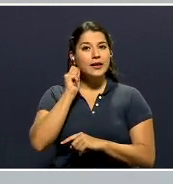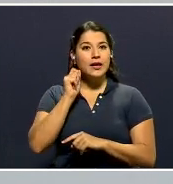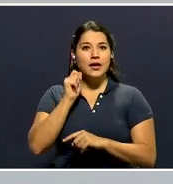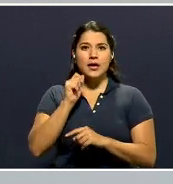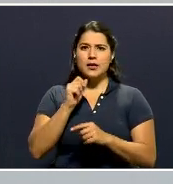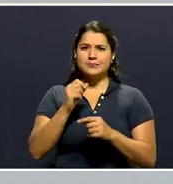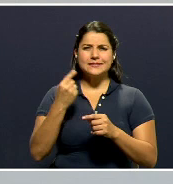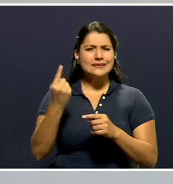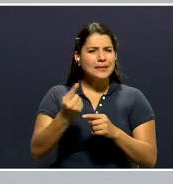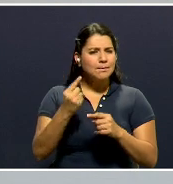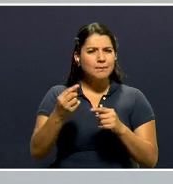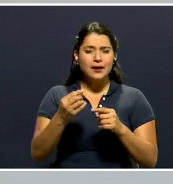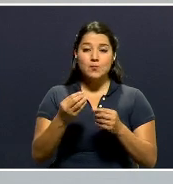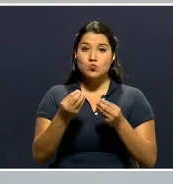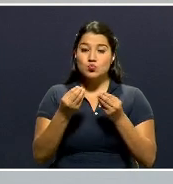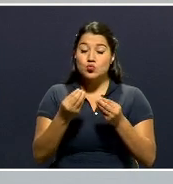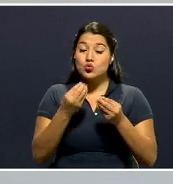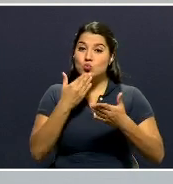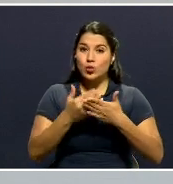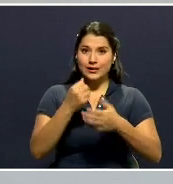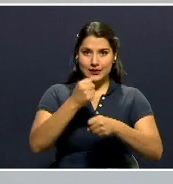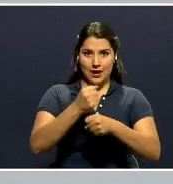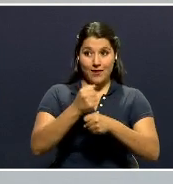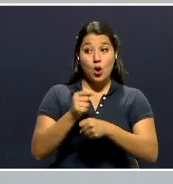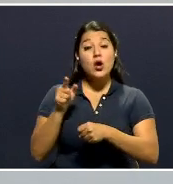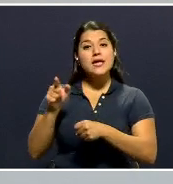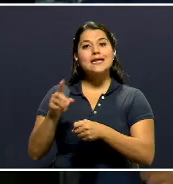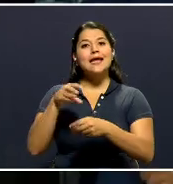y que es proveniente también del Partido de Liberación Nacional.